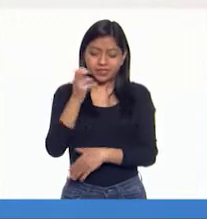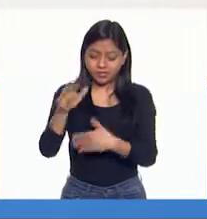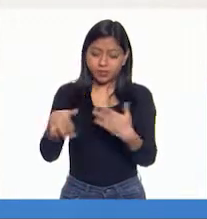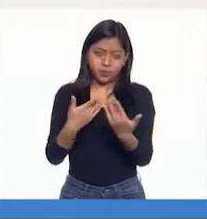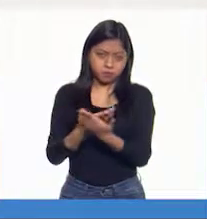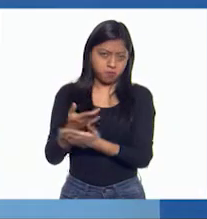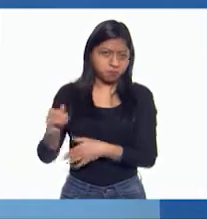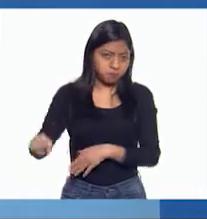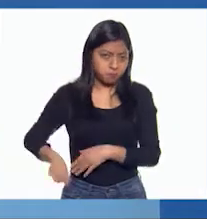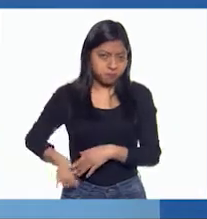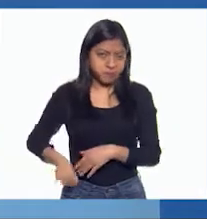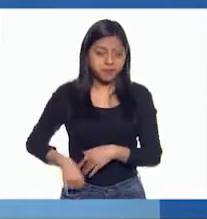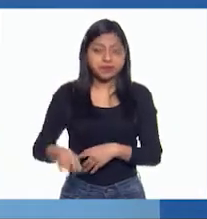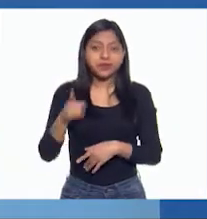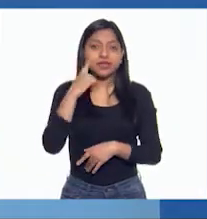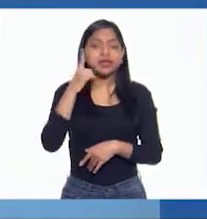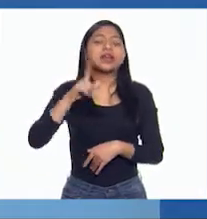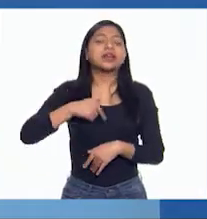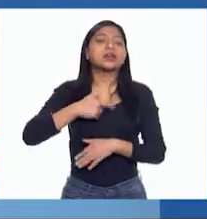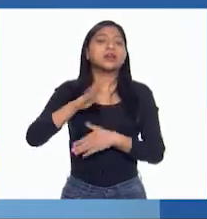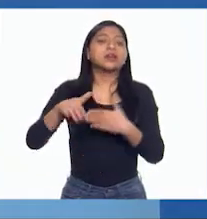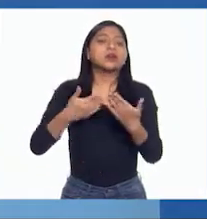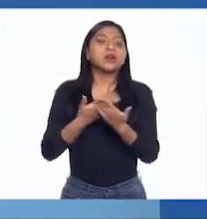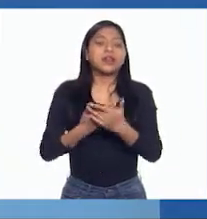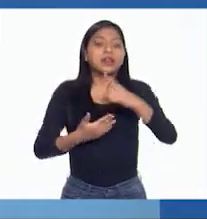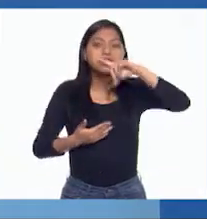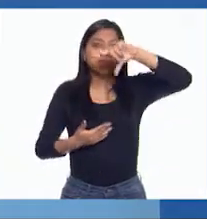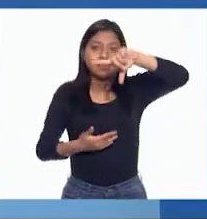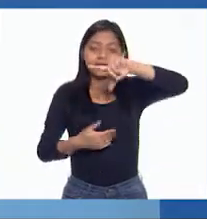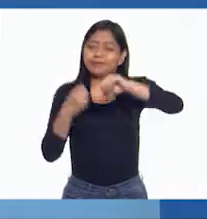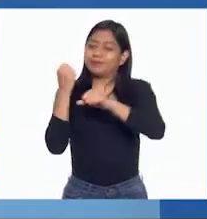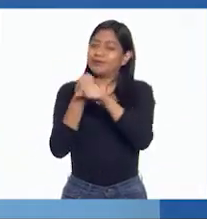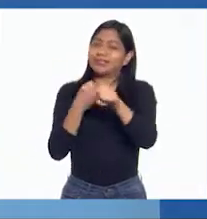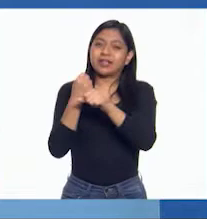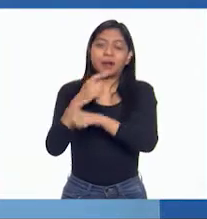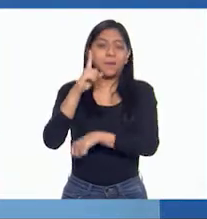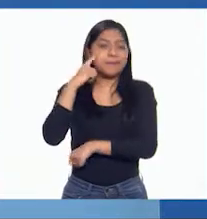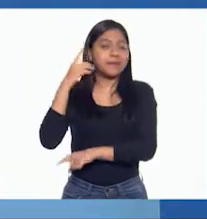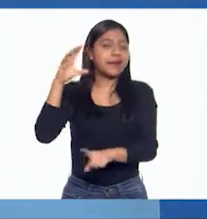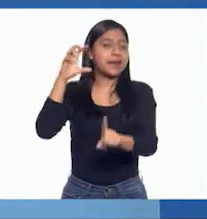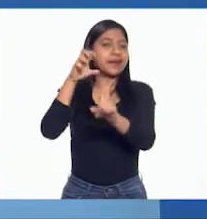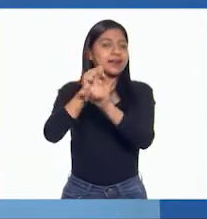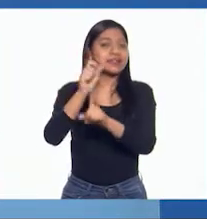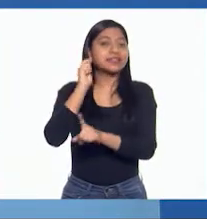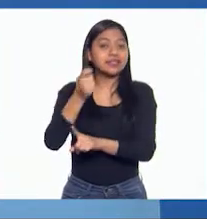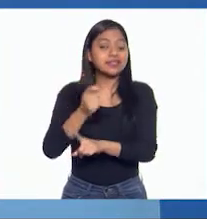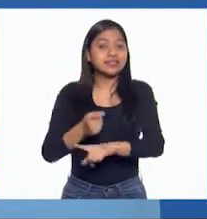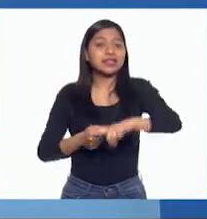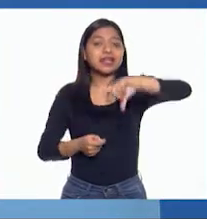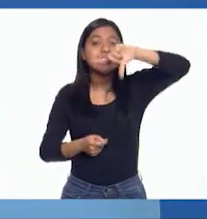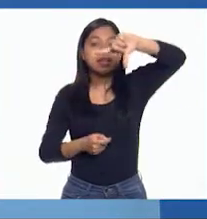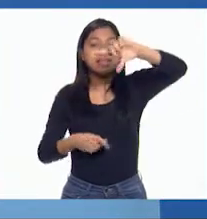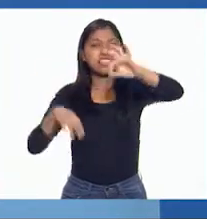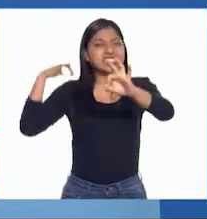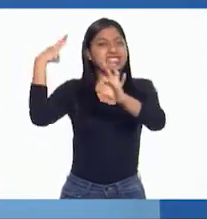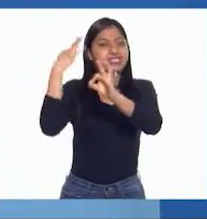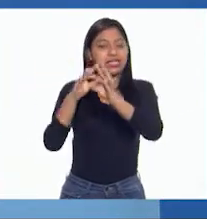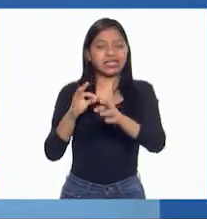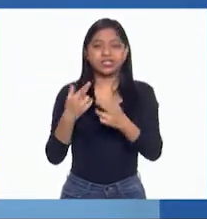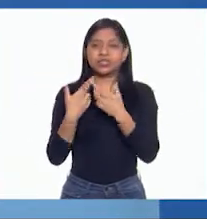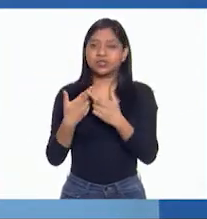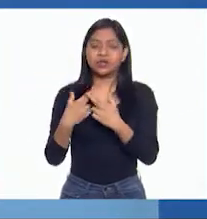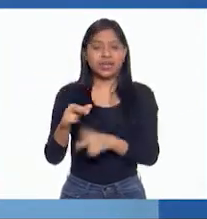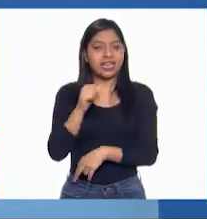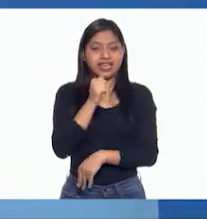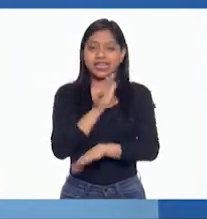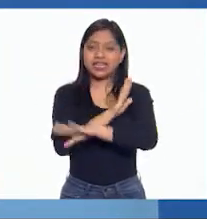interesante. A ver, propongo que hagamos divisiones hasta encontrar una cantidad de hojas donde todos los paquetes tengan la misma cantidad